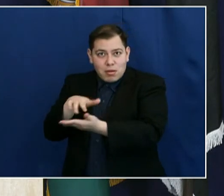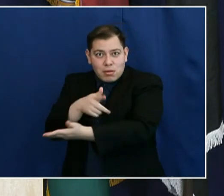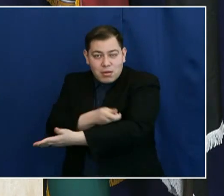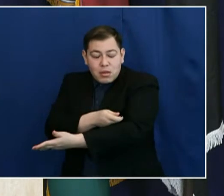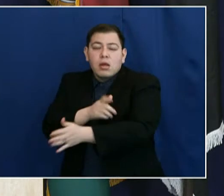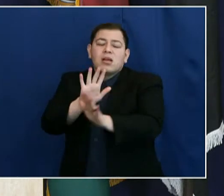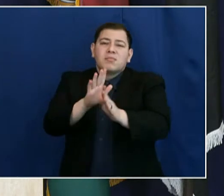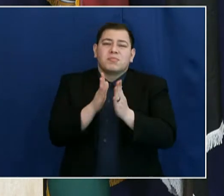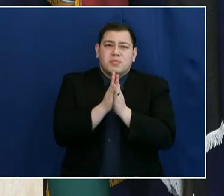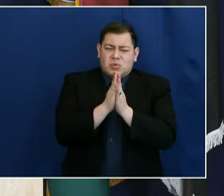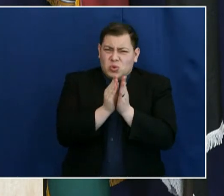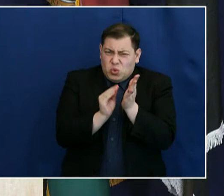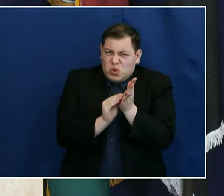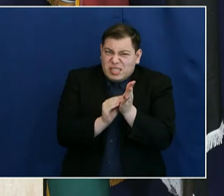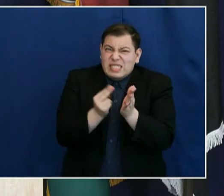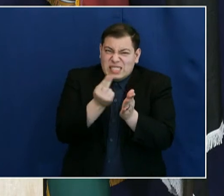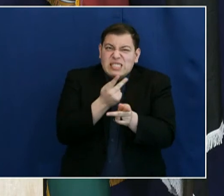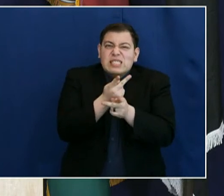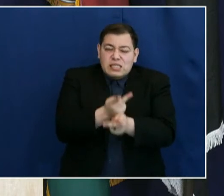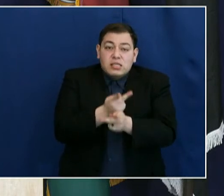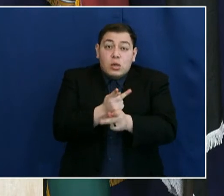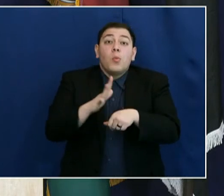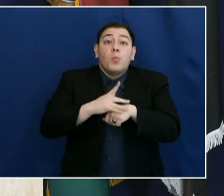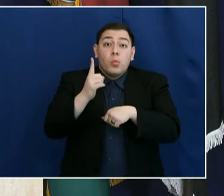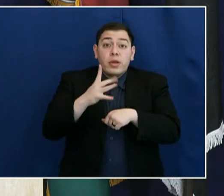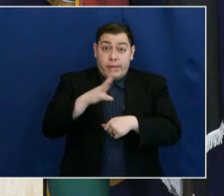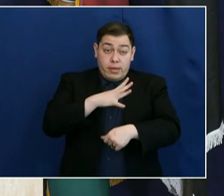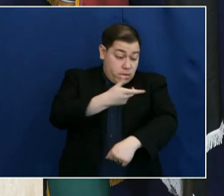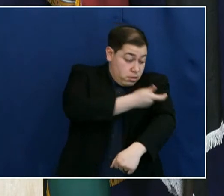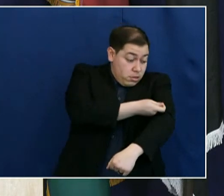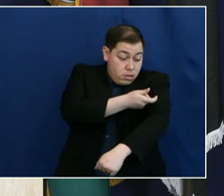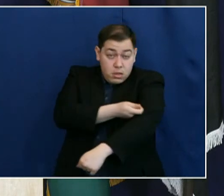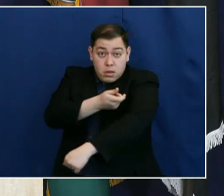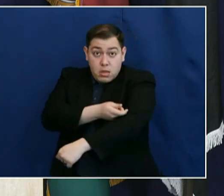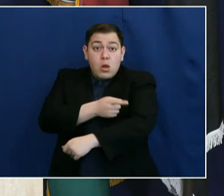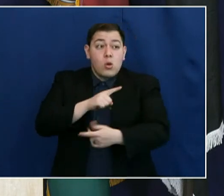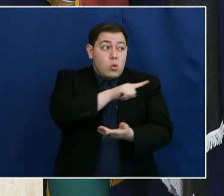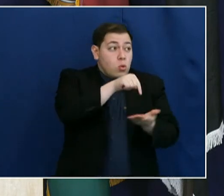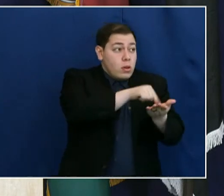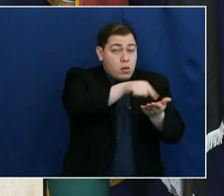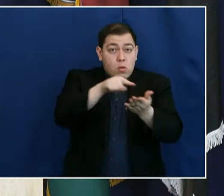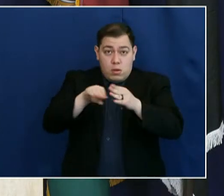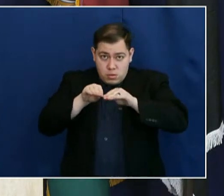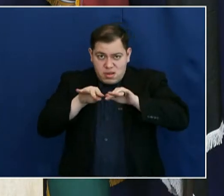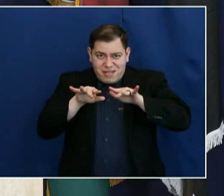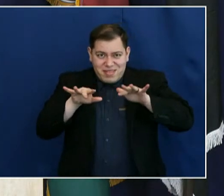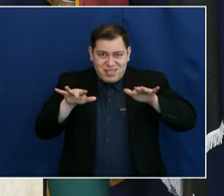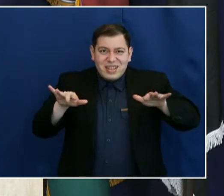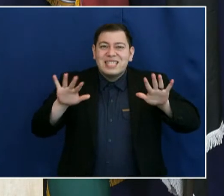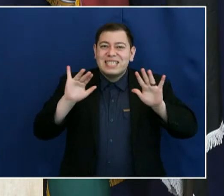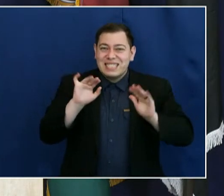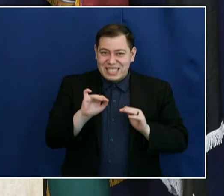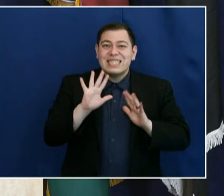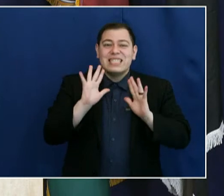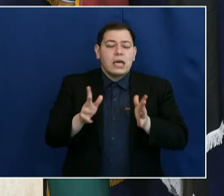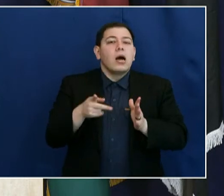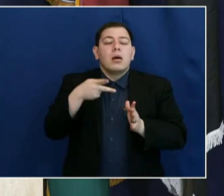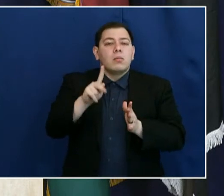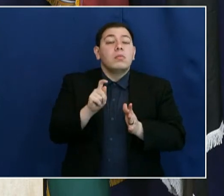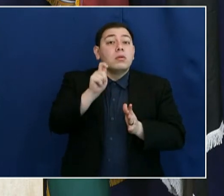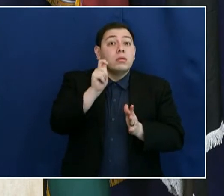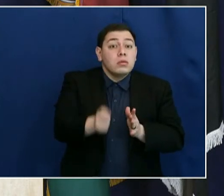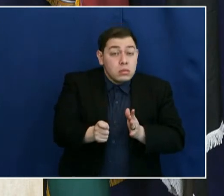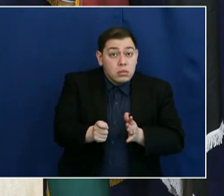paciencia, porque aunque en realidad se están expandiendo las diferentes fases, todavía estamos esperando que lleguen las vacunas, pero